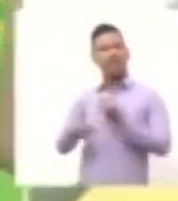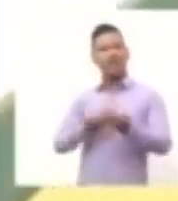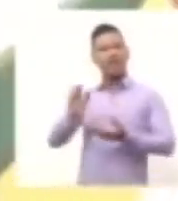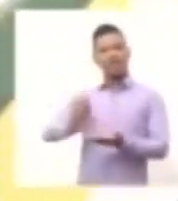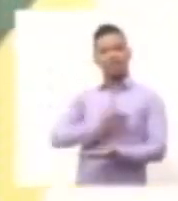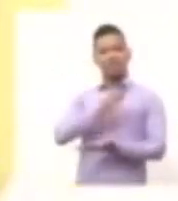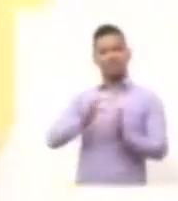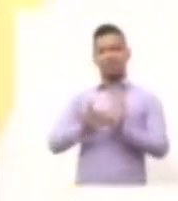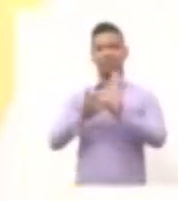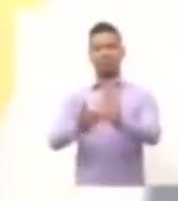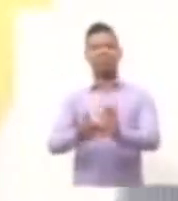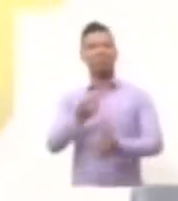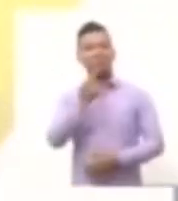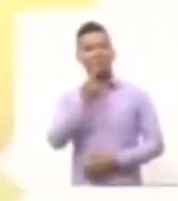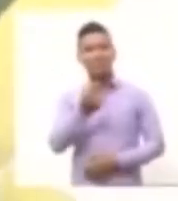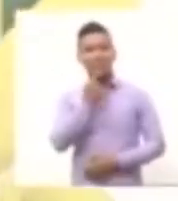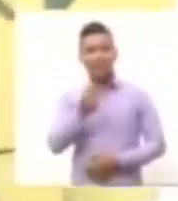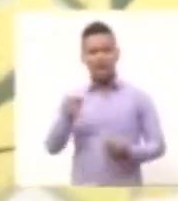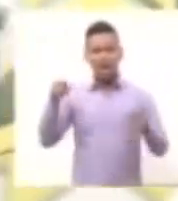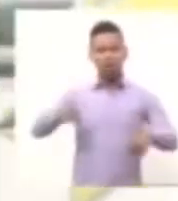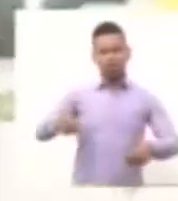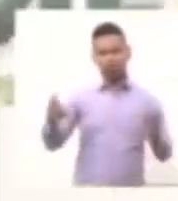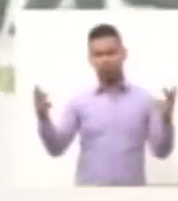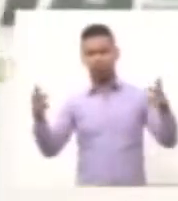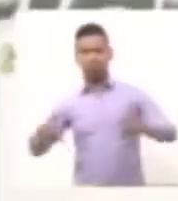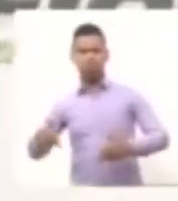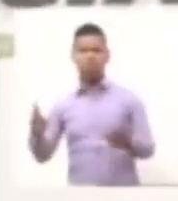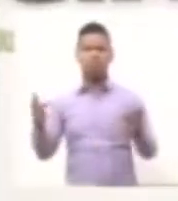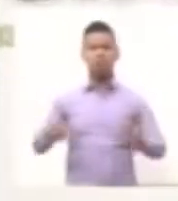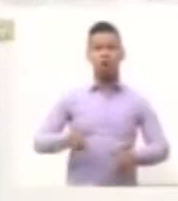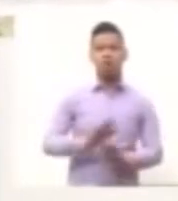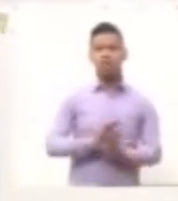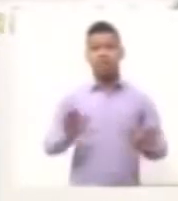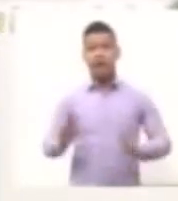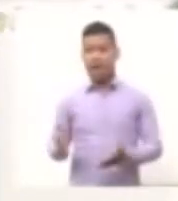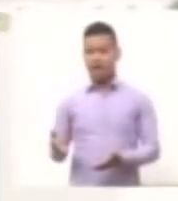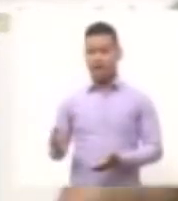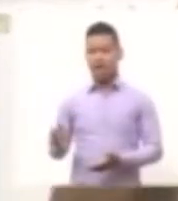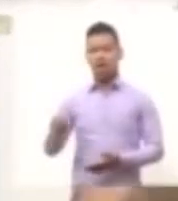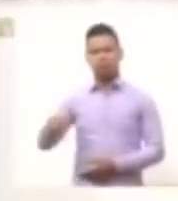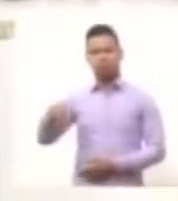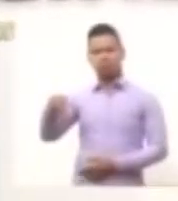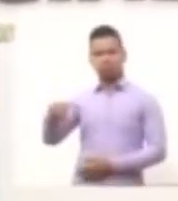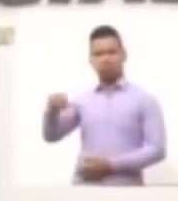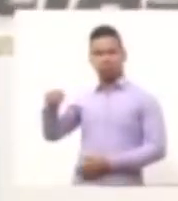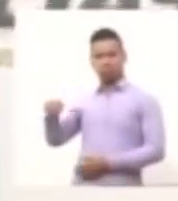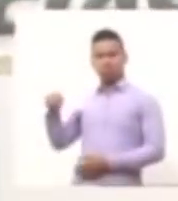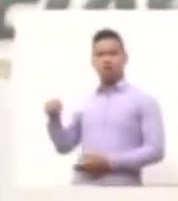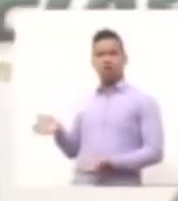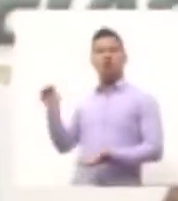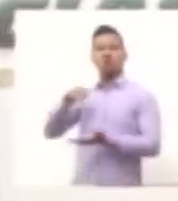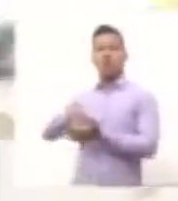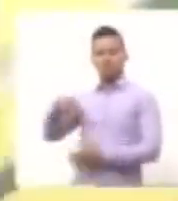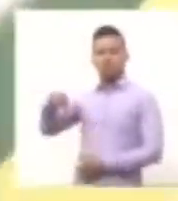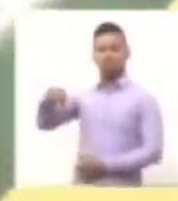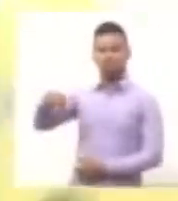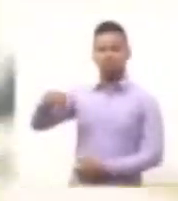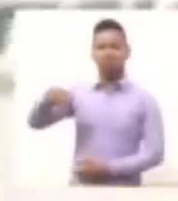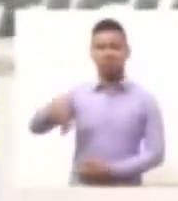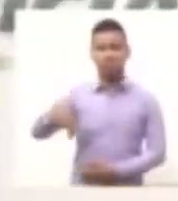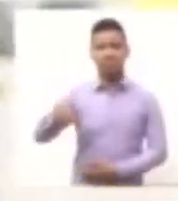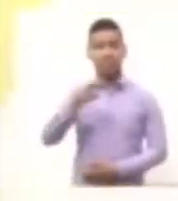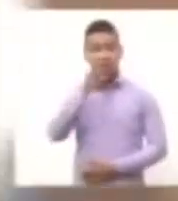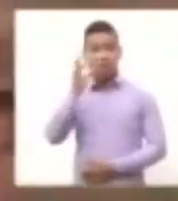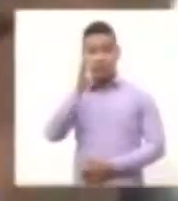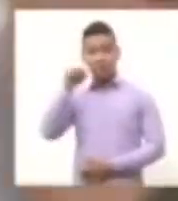Y esto es pa vacilar, pa bailarlo y na más na. Échate pa atrás, atrás, atrás y vuélvelo a empezar. El cantante urbano